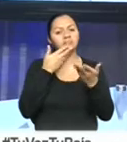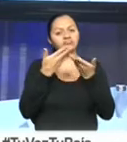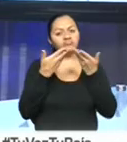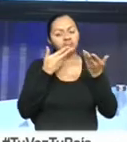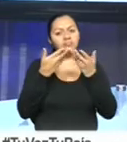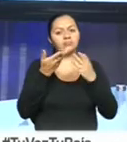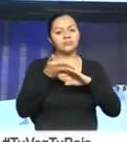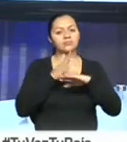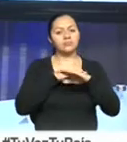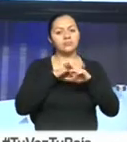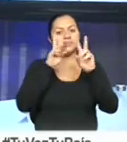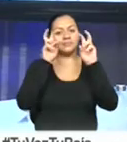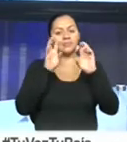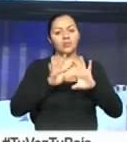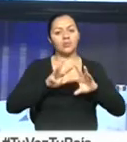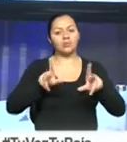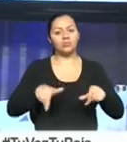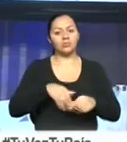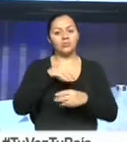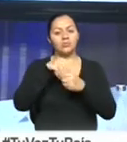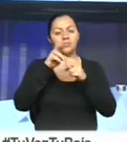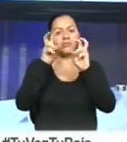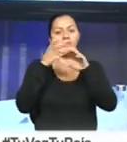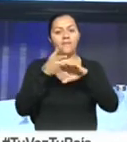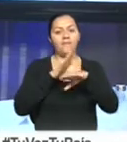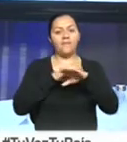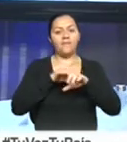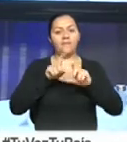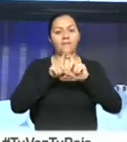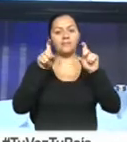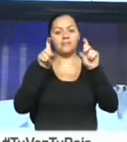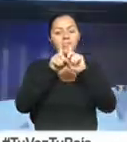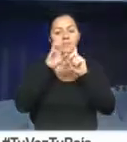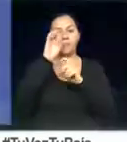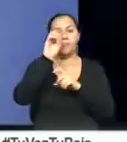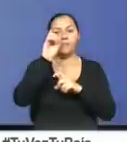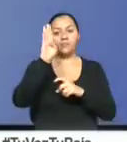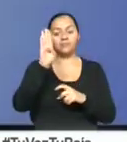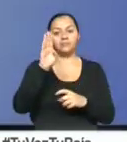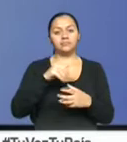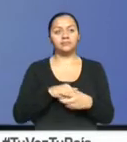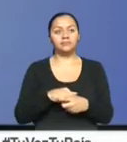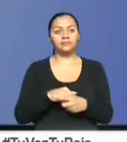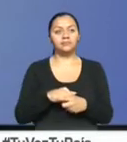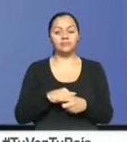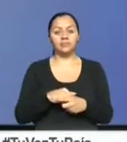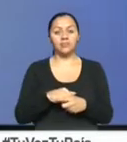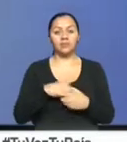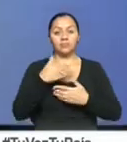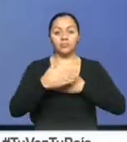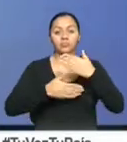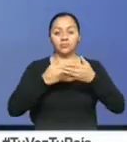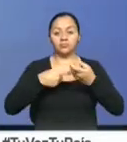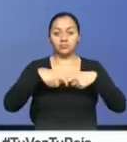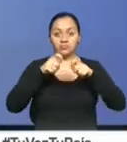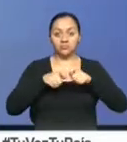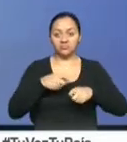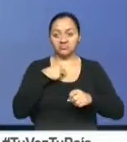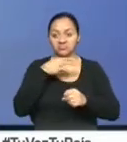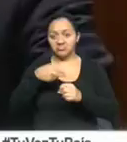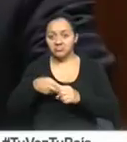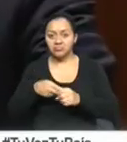los casos de corrupción que giran en torno a la empresa Odebrecht. Participación en procesos de